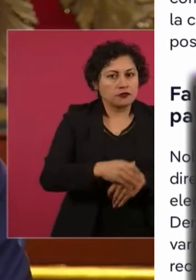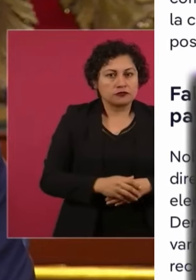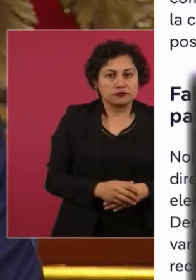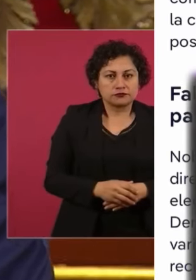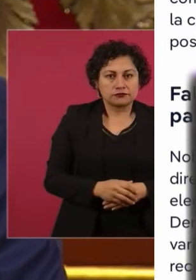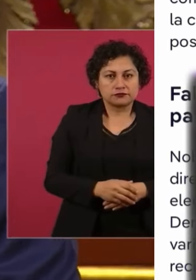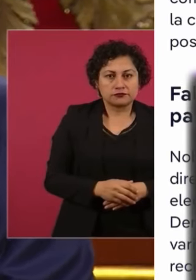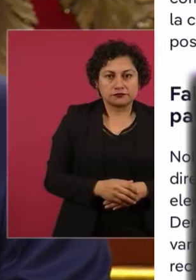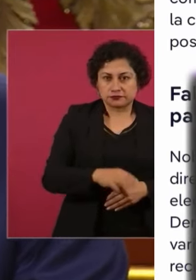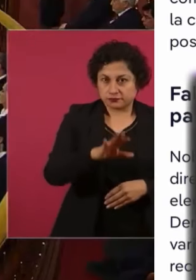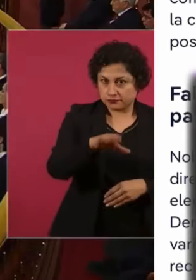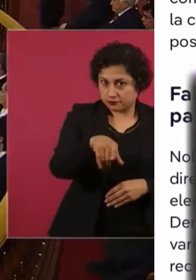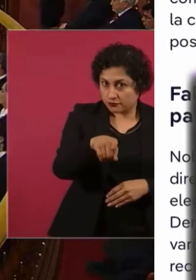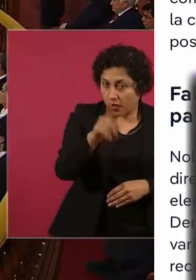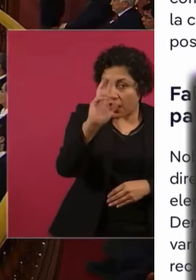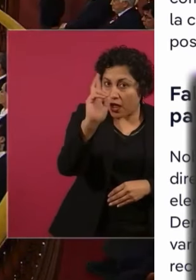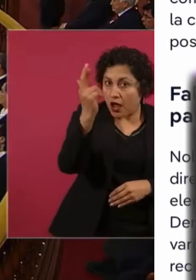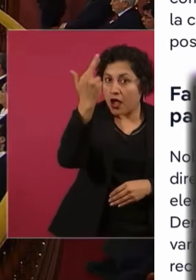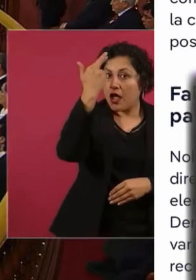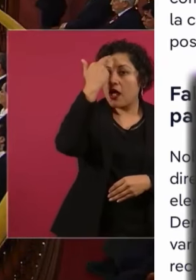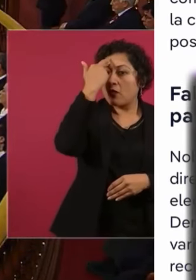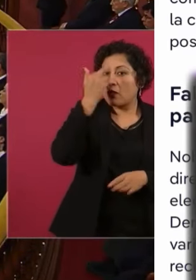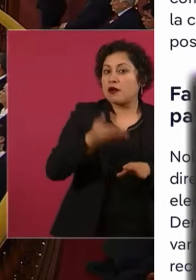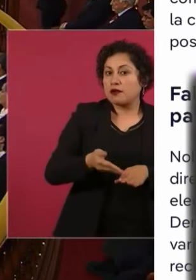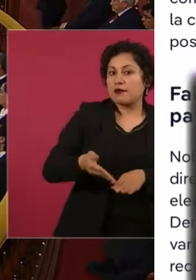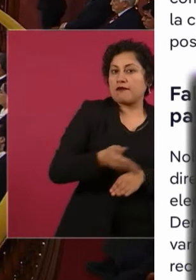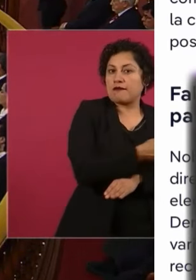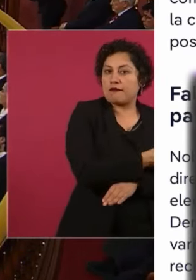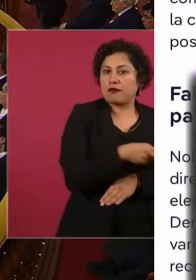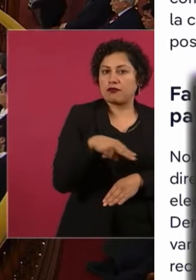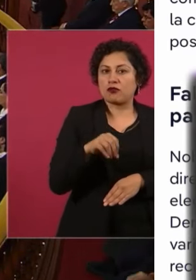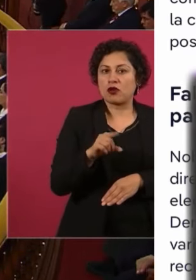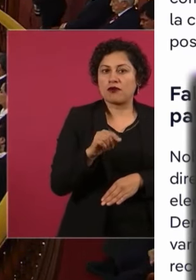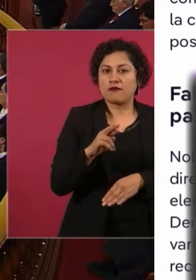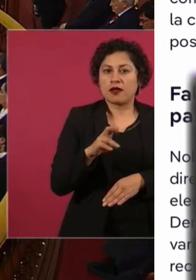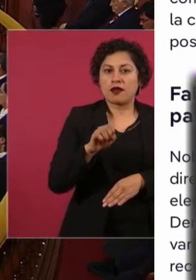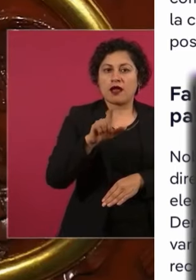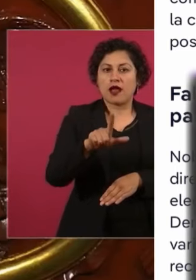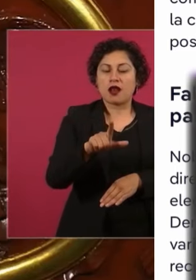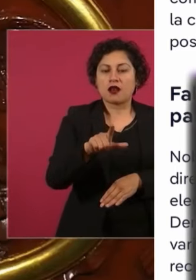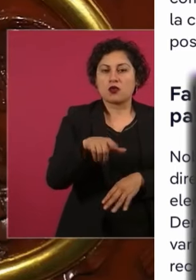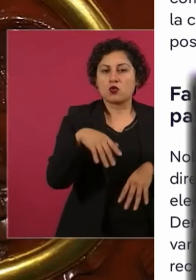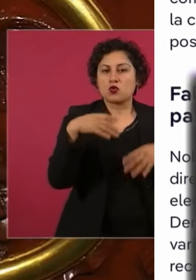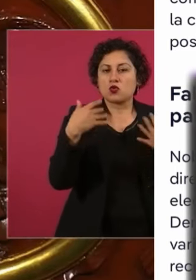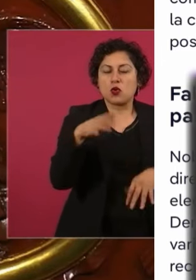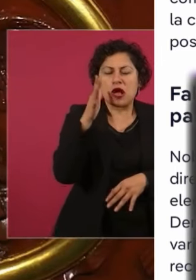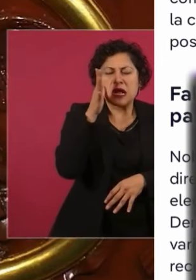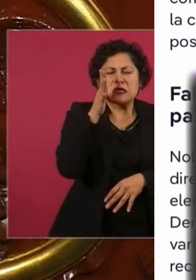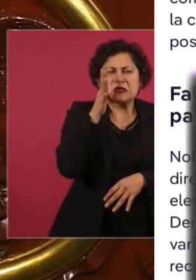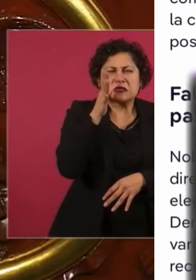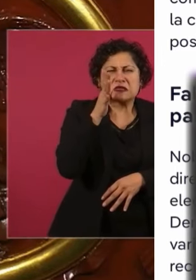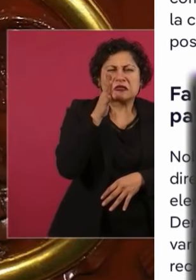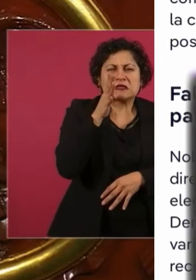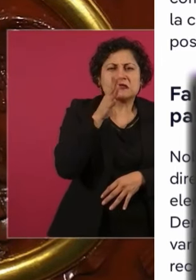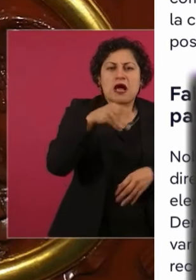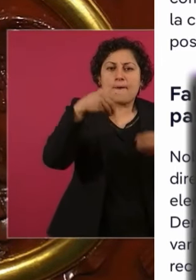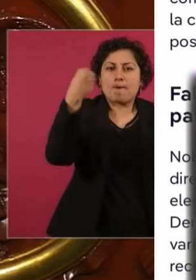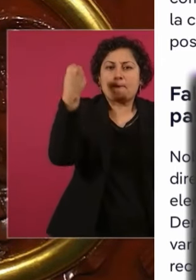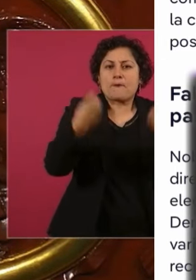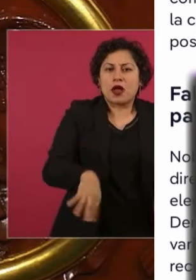él, para que no estén pasando estos actos vergonzosos que vienen siendo presidentes de otro país, más que